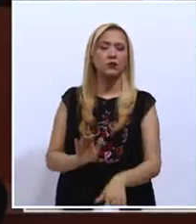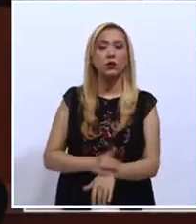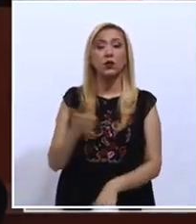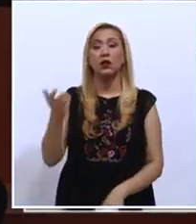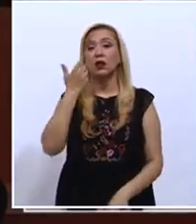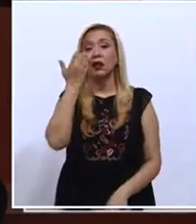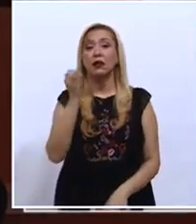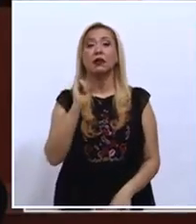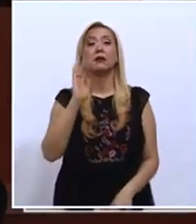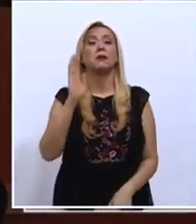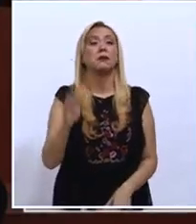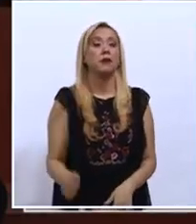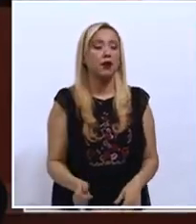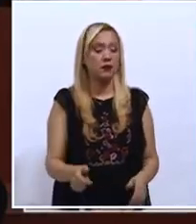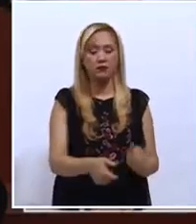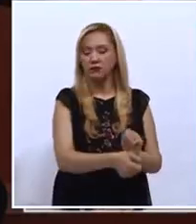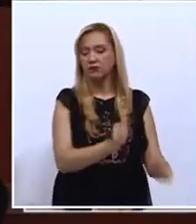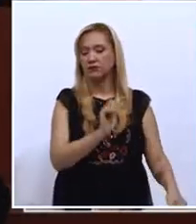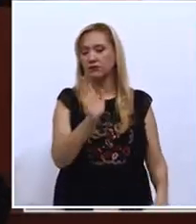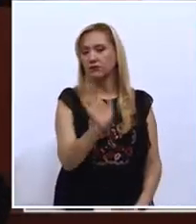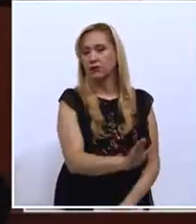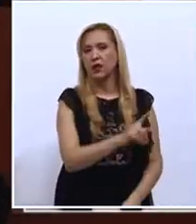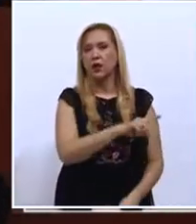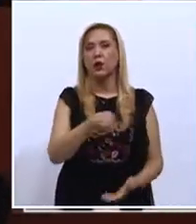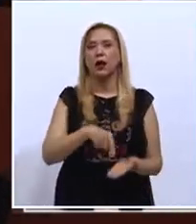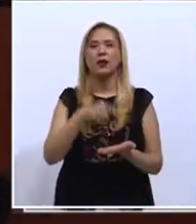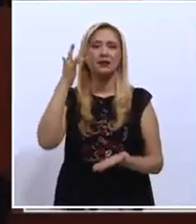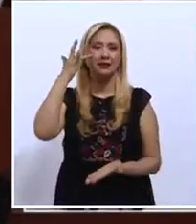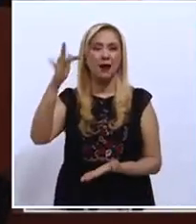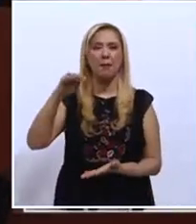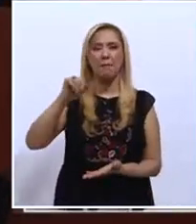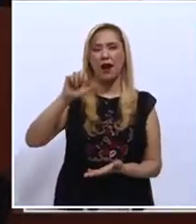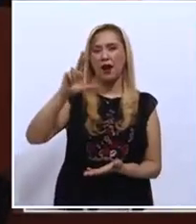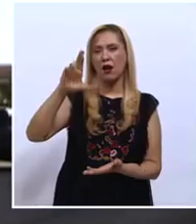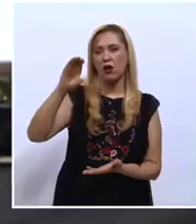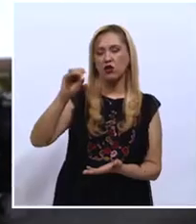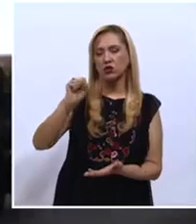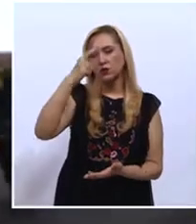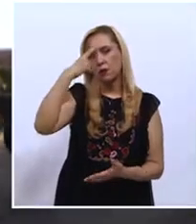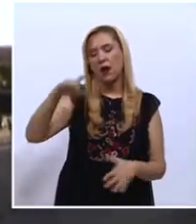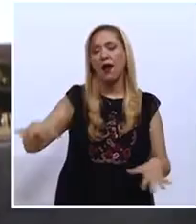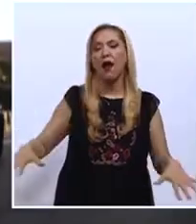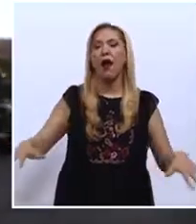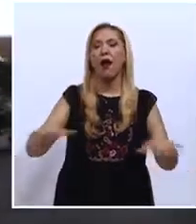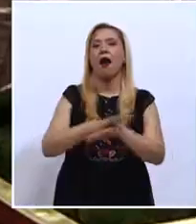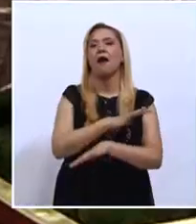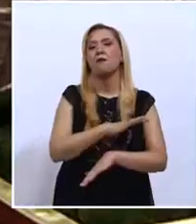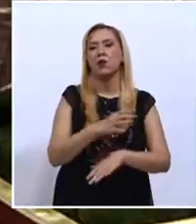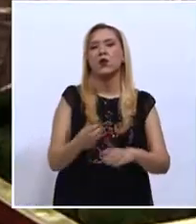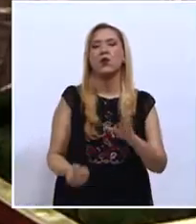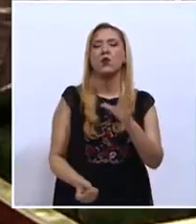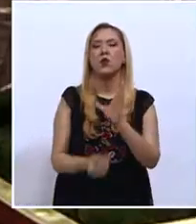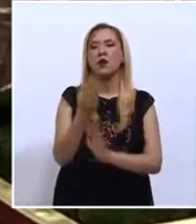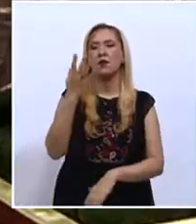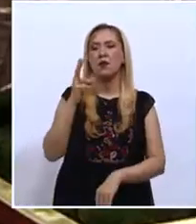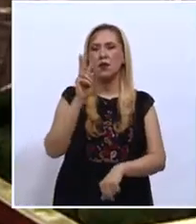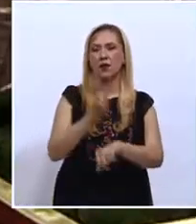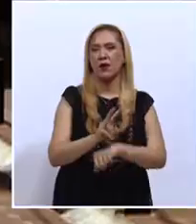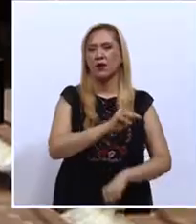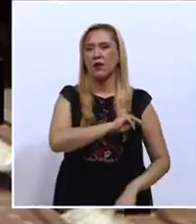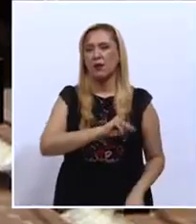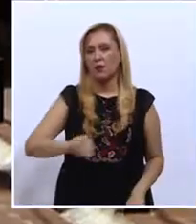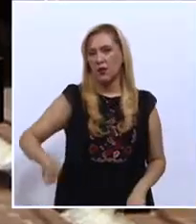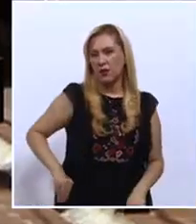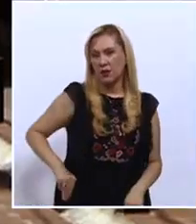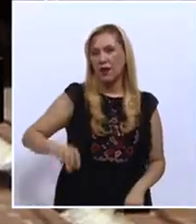el acuerdo de cabildo del municipio de San Marcos, mediante el cual se renovaba la administración de la Comisaría Municipal de Las Vigas,